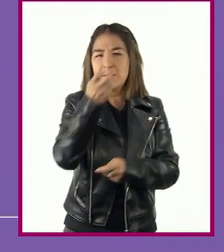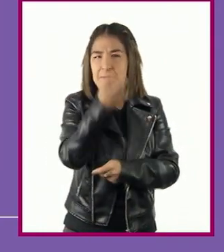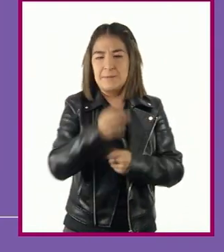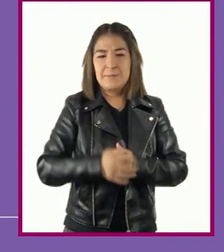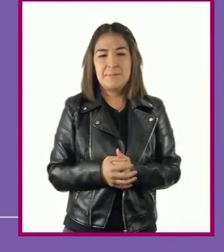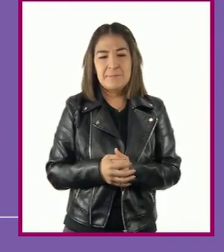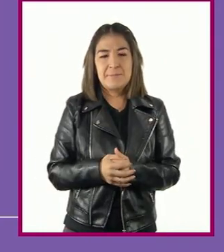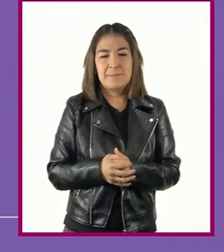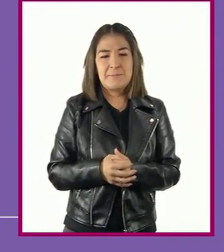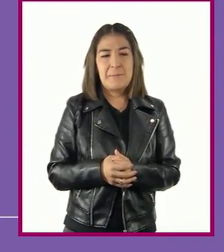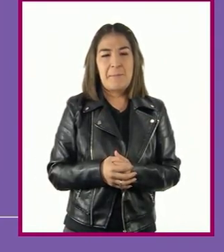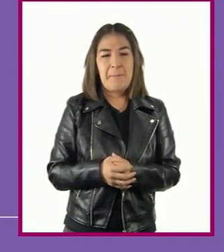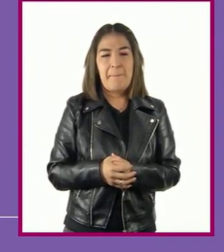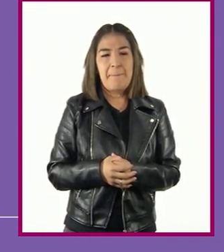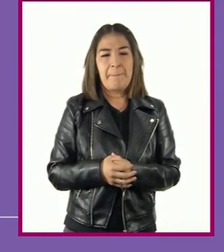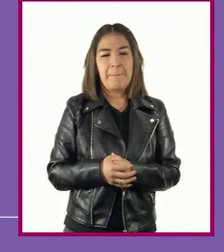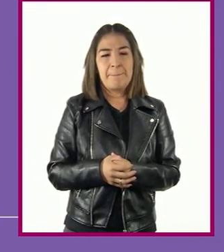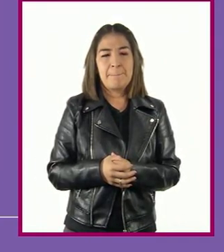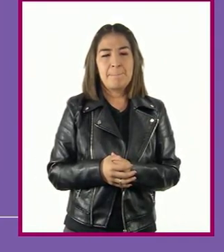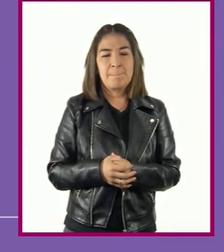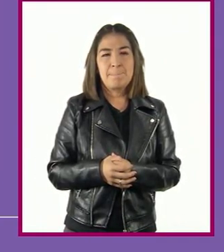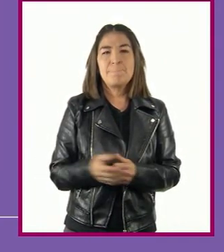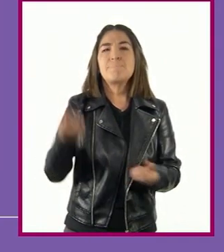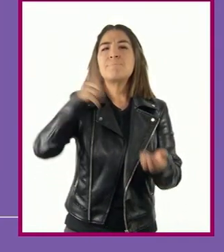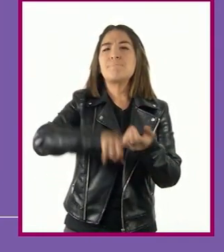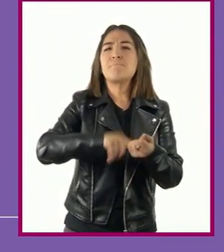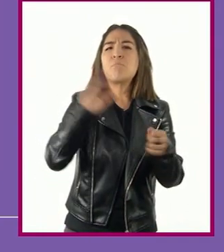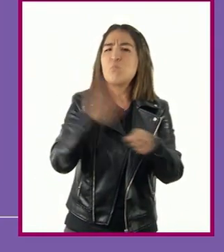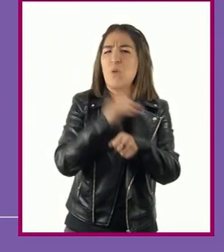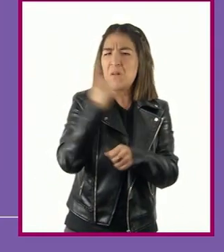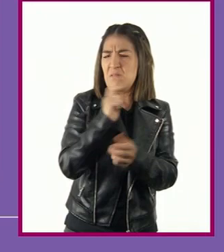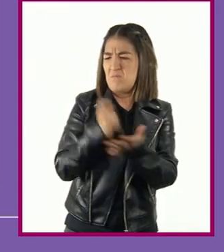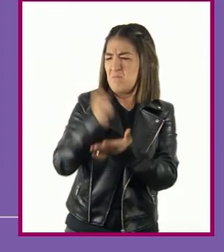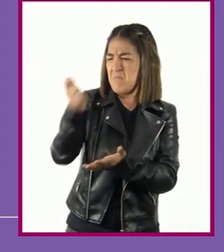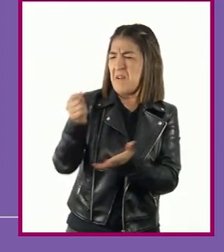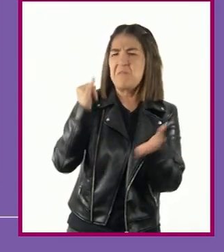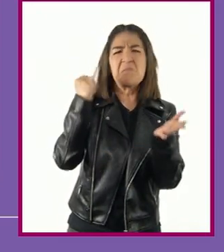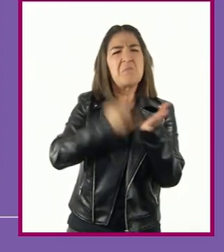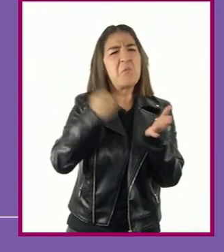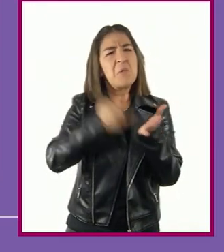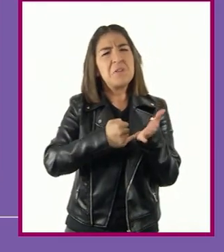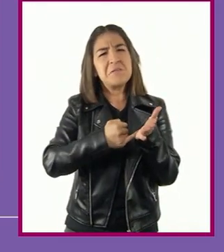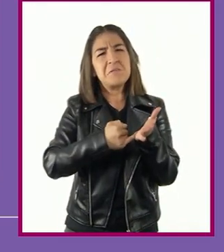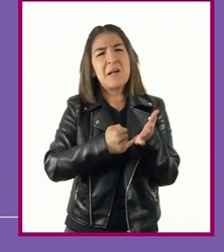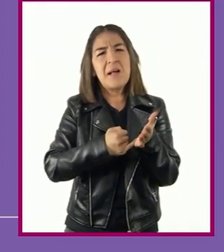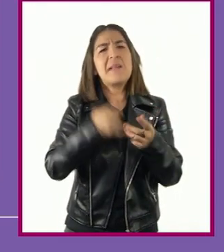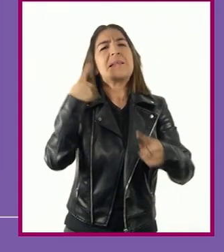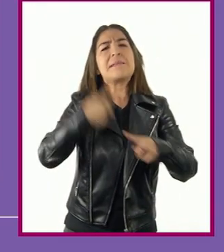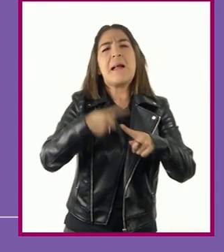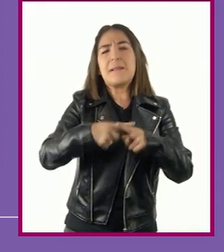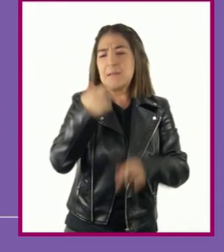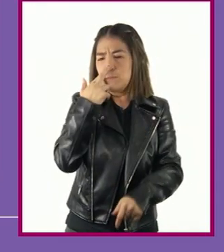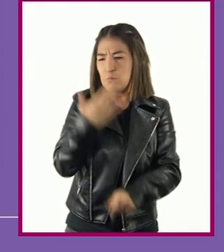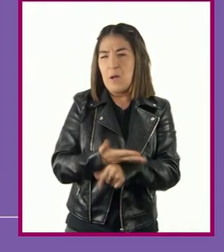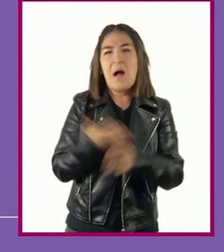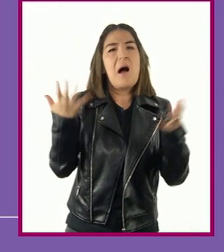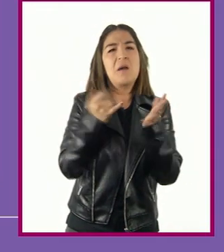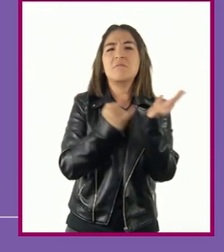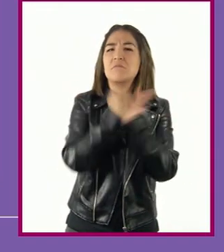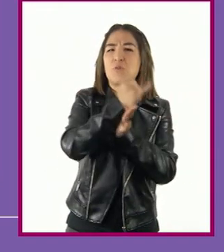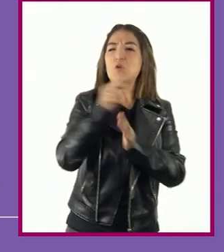como ¿por qué pagamos impuestos? ¿Quién decide cómo gastar los recursos que se